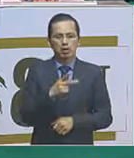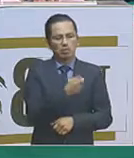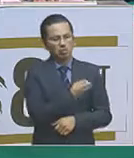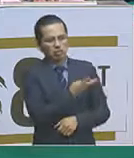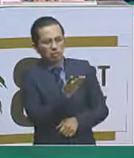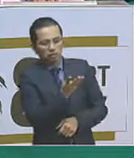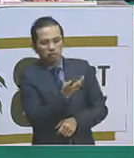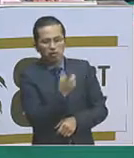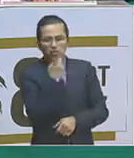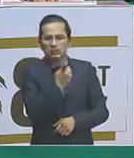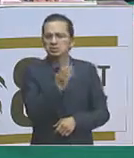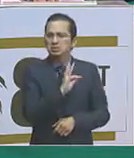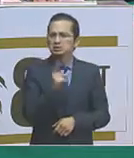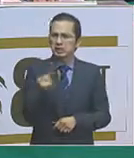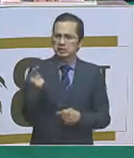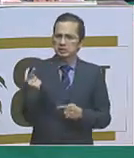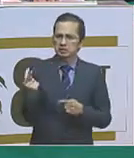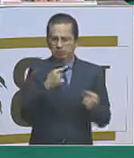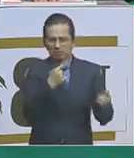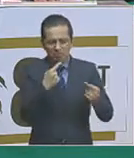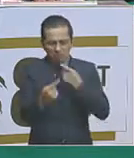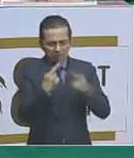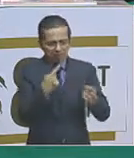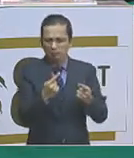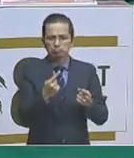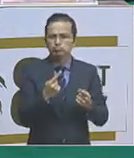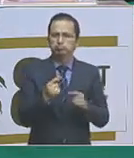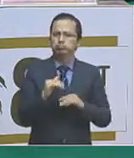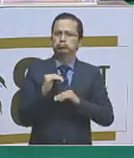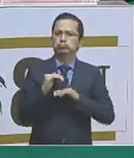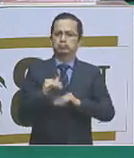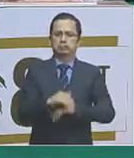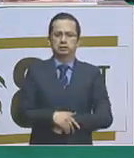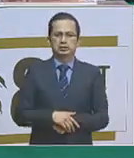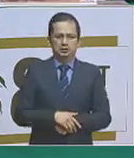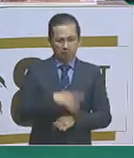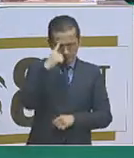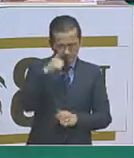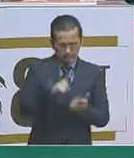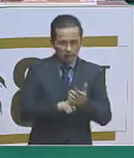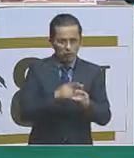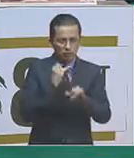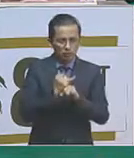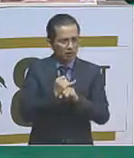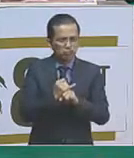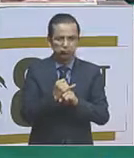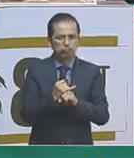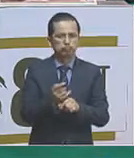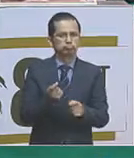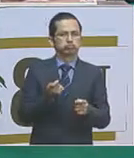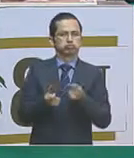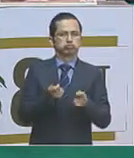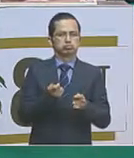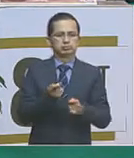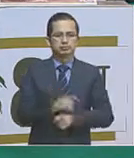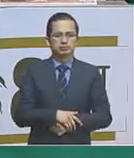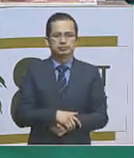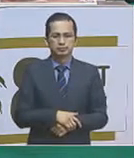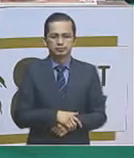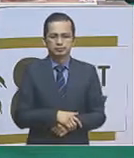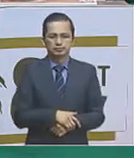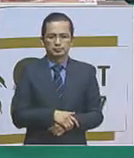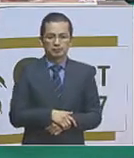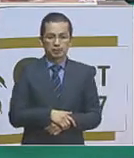limitar el debate en las redes sociales que quisieran poner bozales al debate en las redes sociales no es una